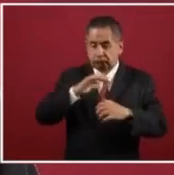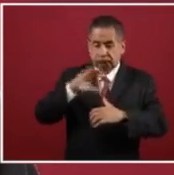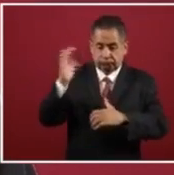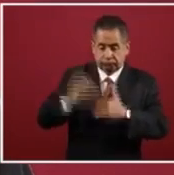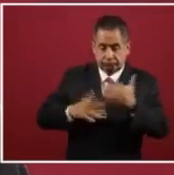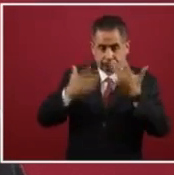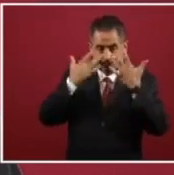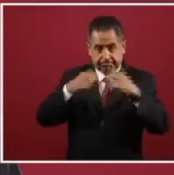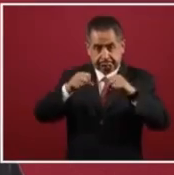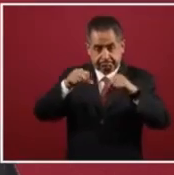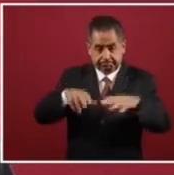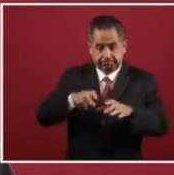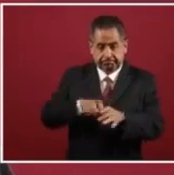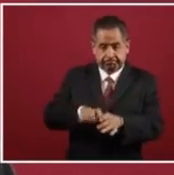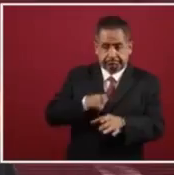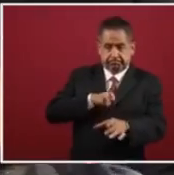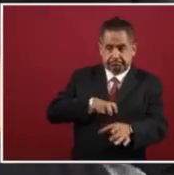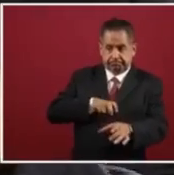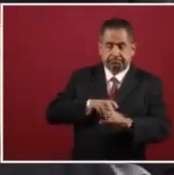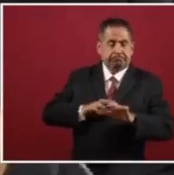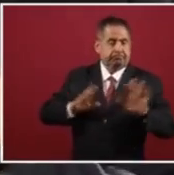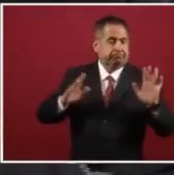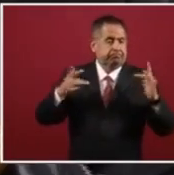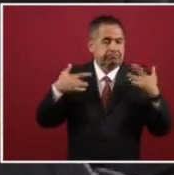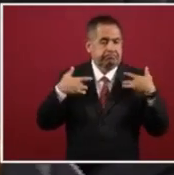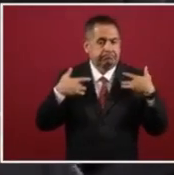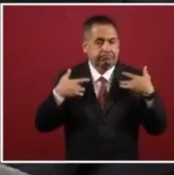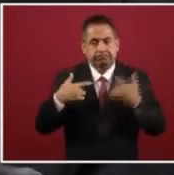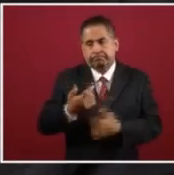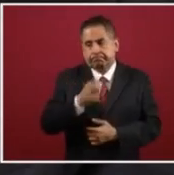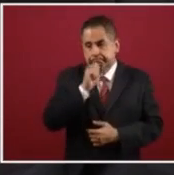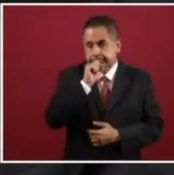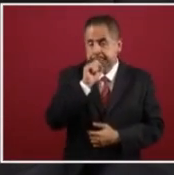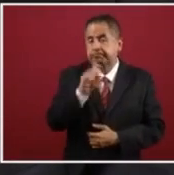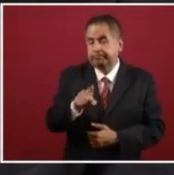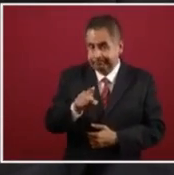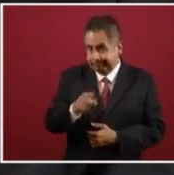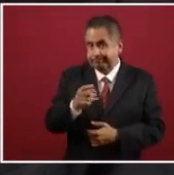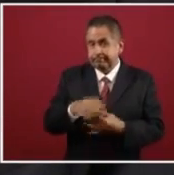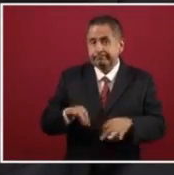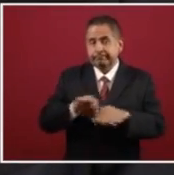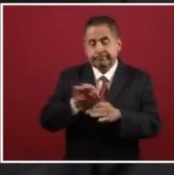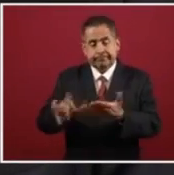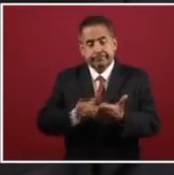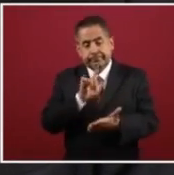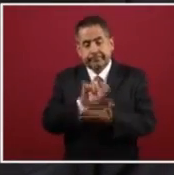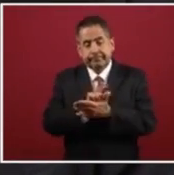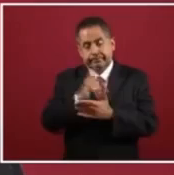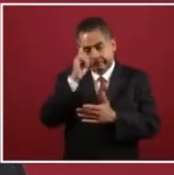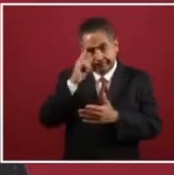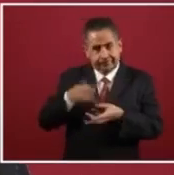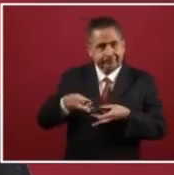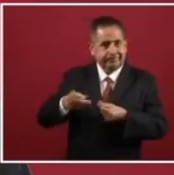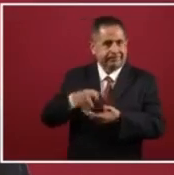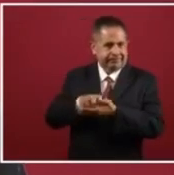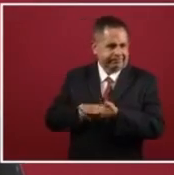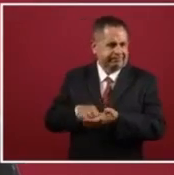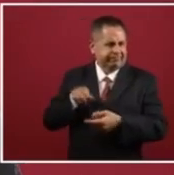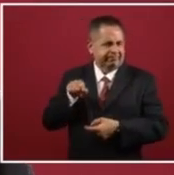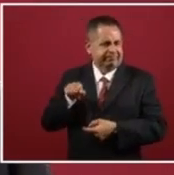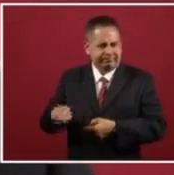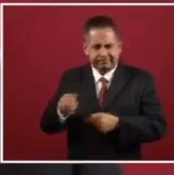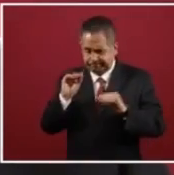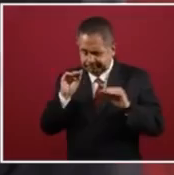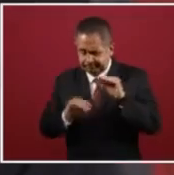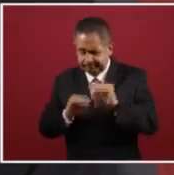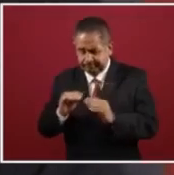ministro. Garantizó la transparencia en la construcción de esa terminal aérea y confió en iniciar pronto las obras.